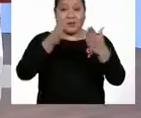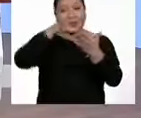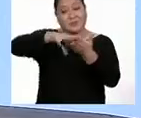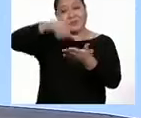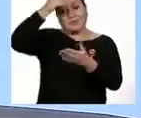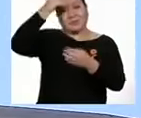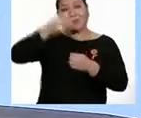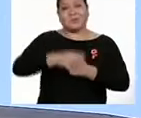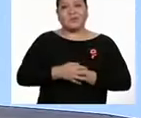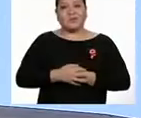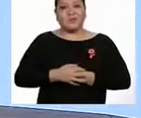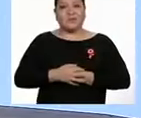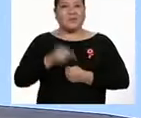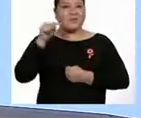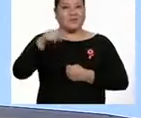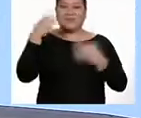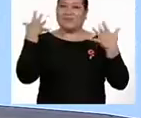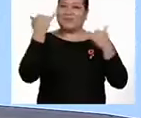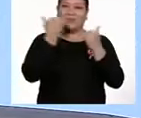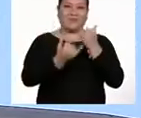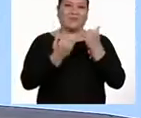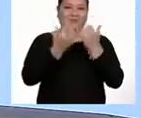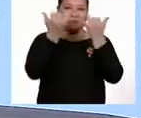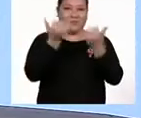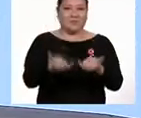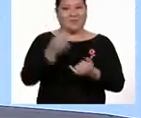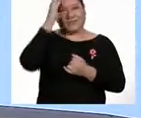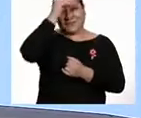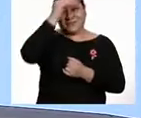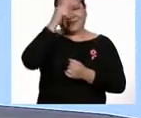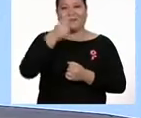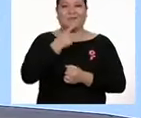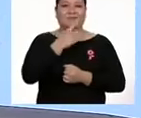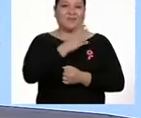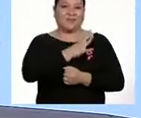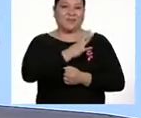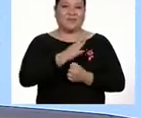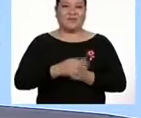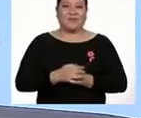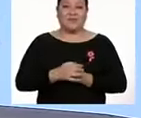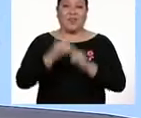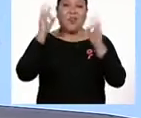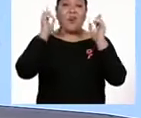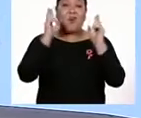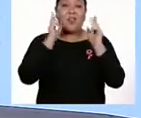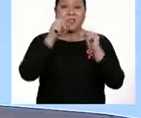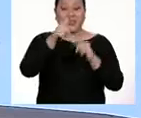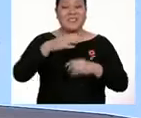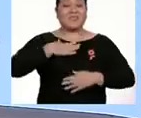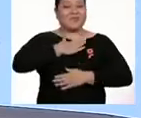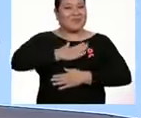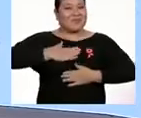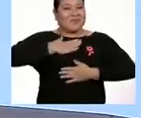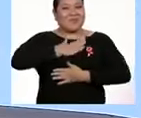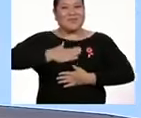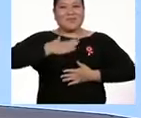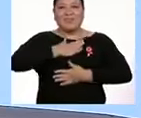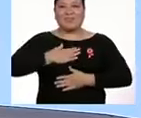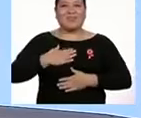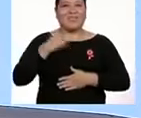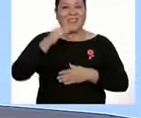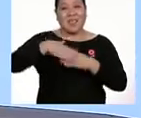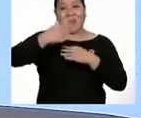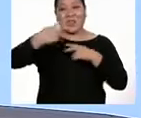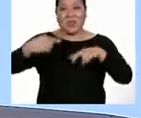aprender. Eso ha sido todo por hoy, chicas y chicos de cuarto de secundaria. Espero que la hayan pasado muy bien.